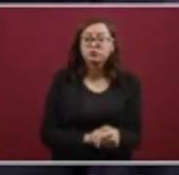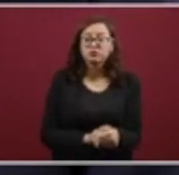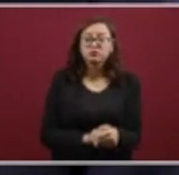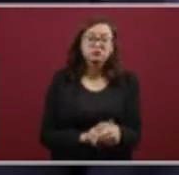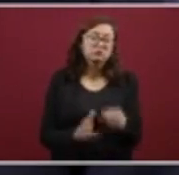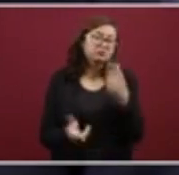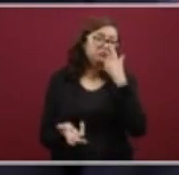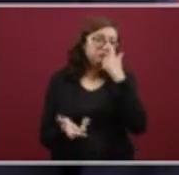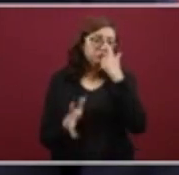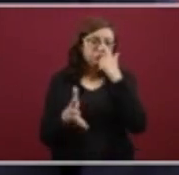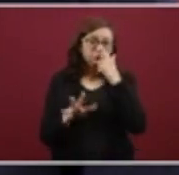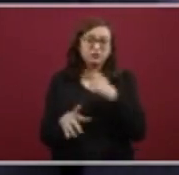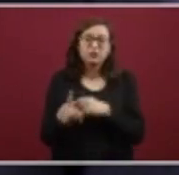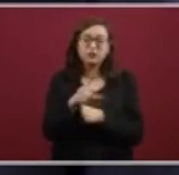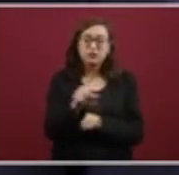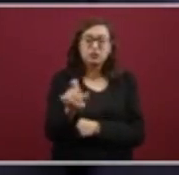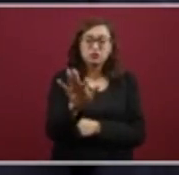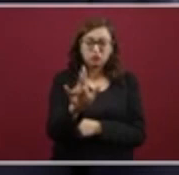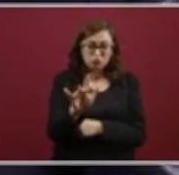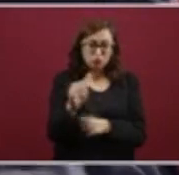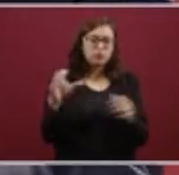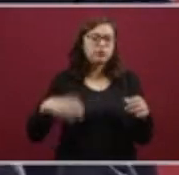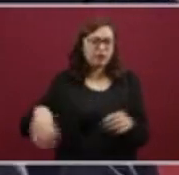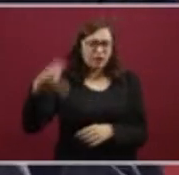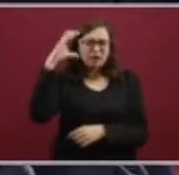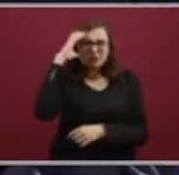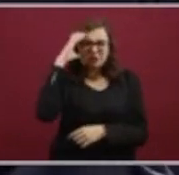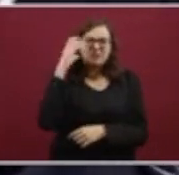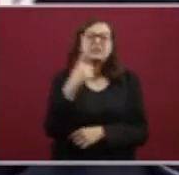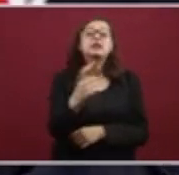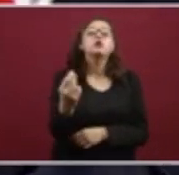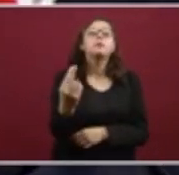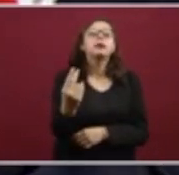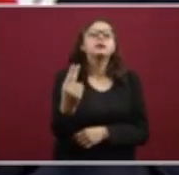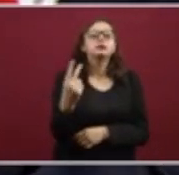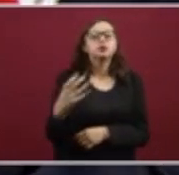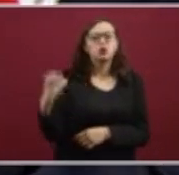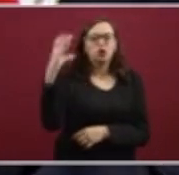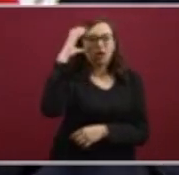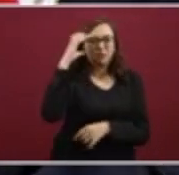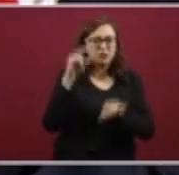de 150 camas también, 125,